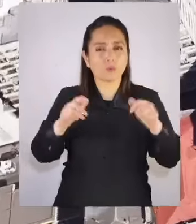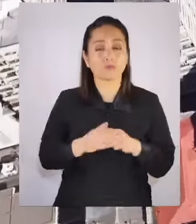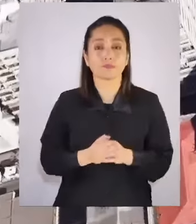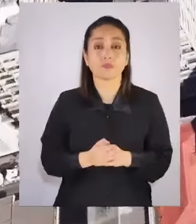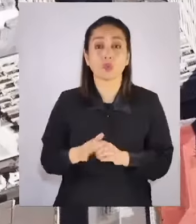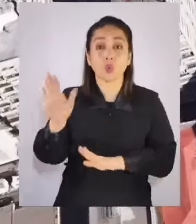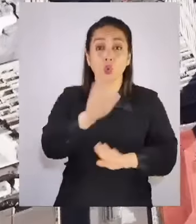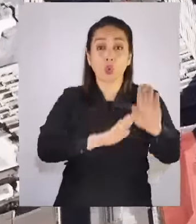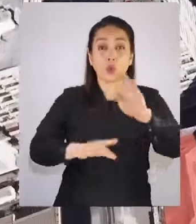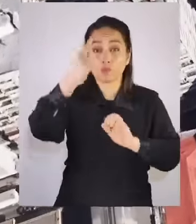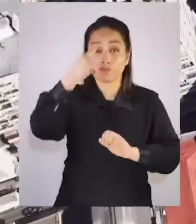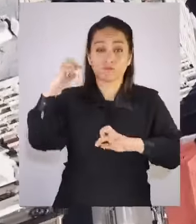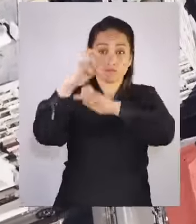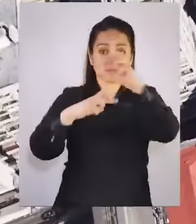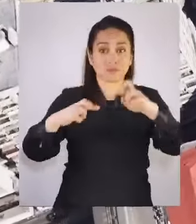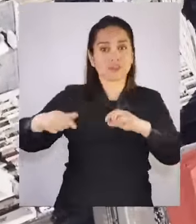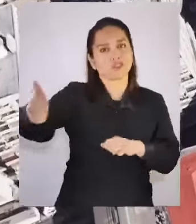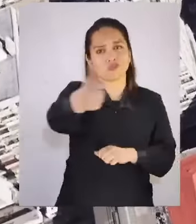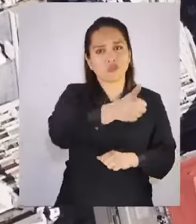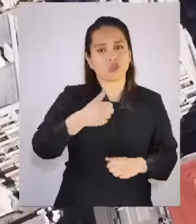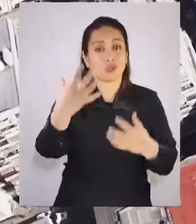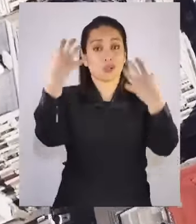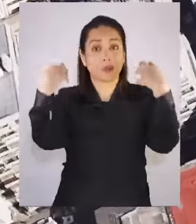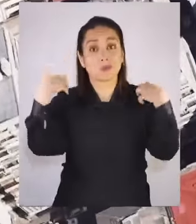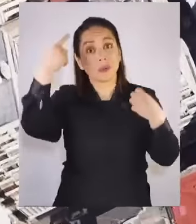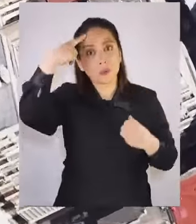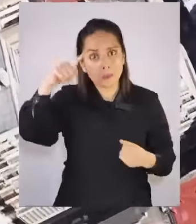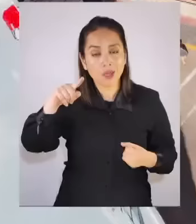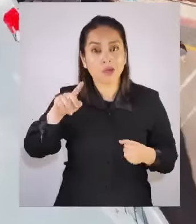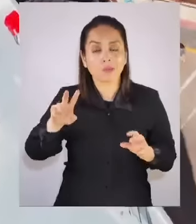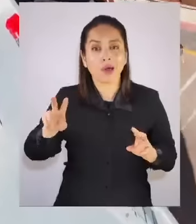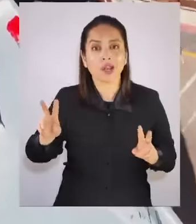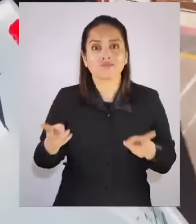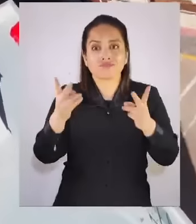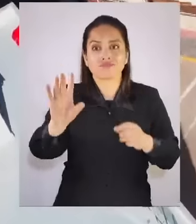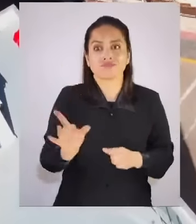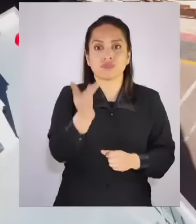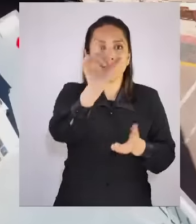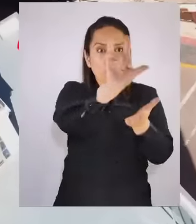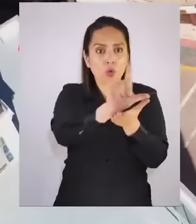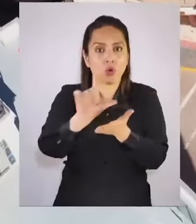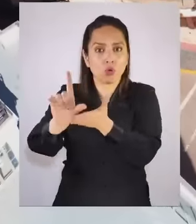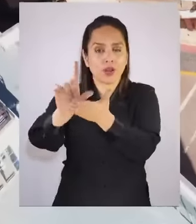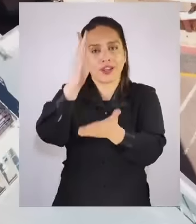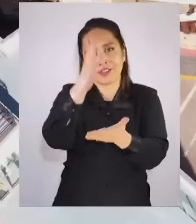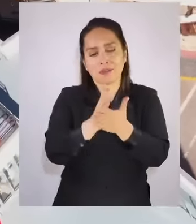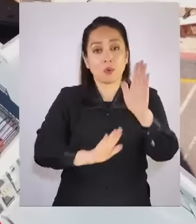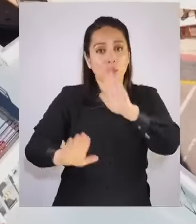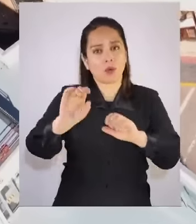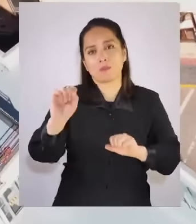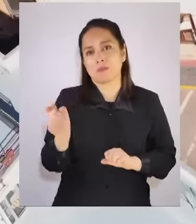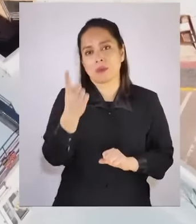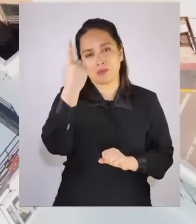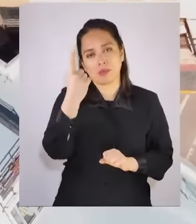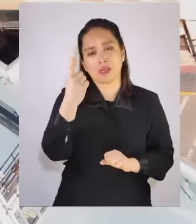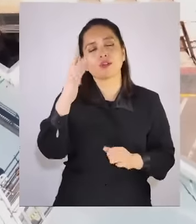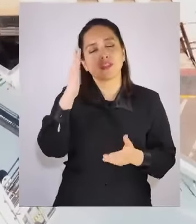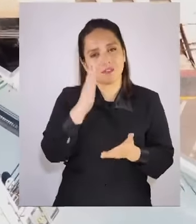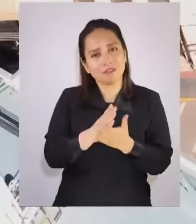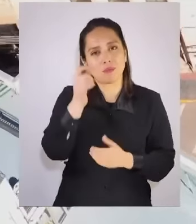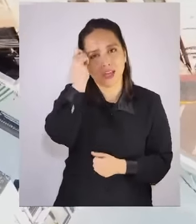Cuidar el patrimonio es responsabilidad de todos, pero para rescatar aquellos lugares que vale la pena cuidar, primero, hay que